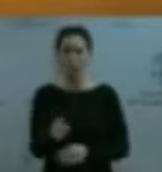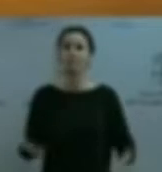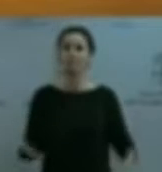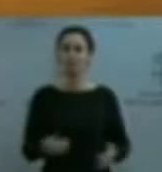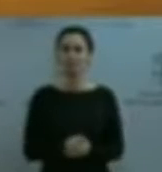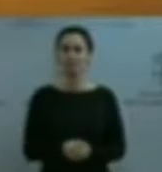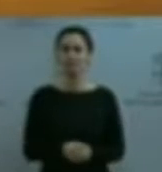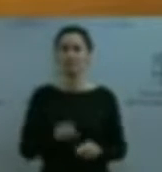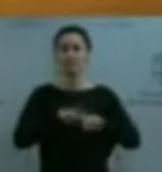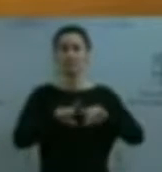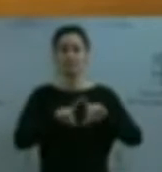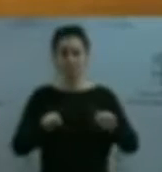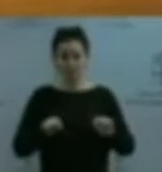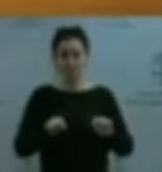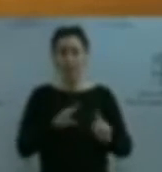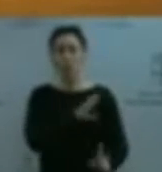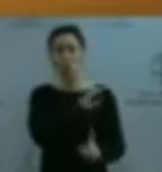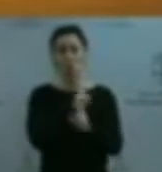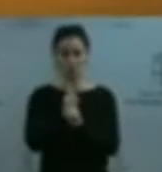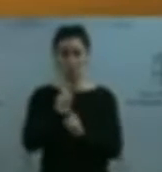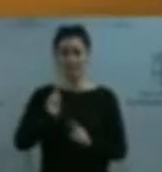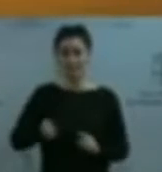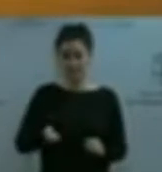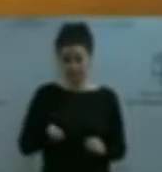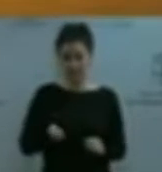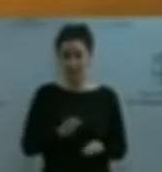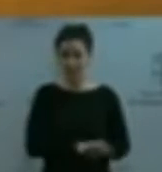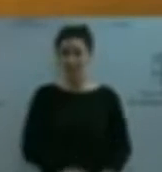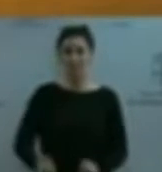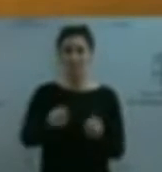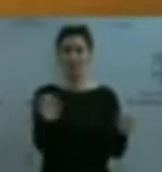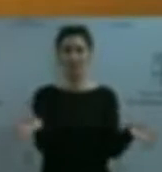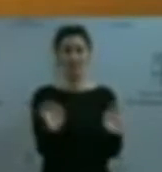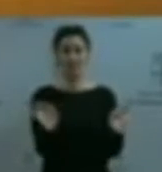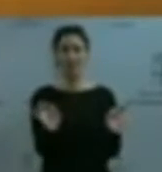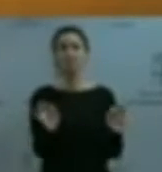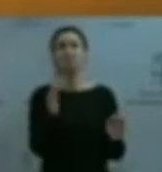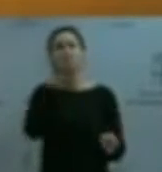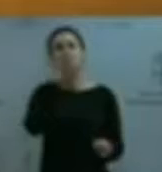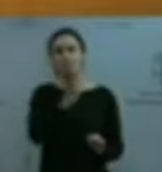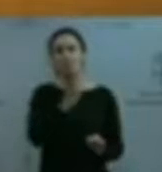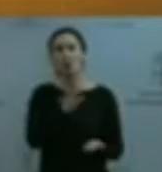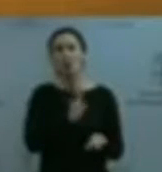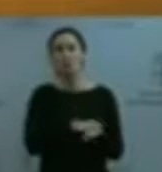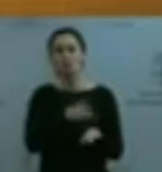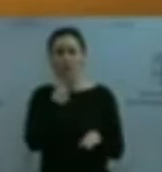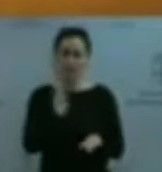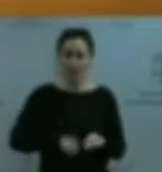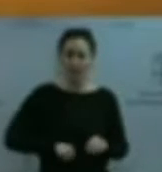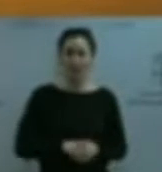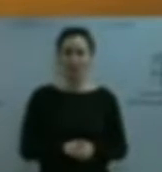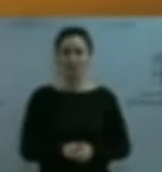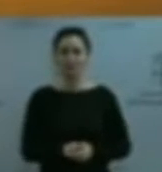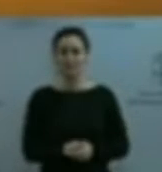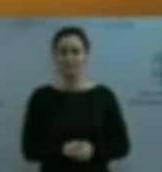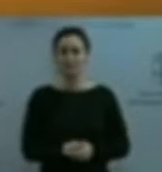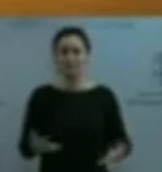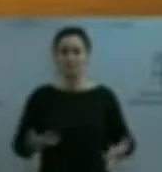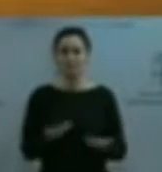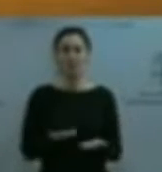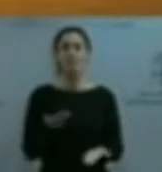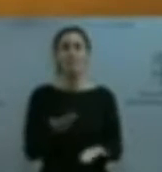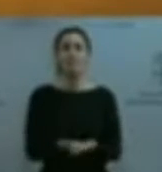hizo nada para defenderlo, la demandante sí aprovechó el recurso de apelación y pidió un cambio de normativa en la aplicación de los intereses,